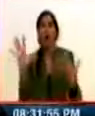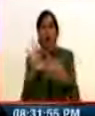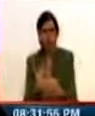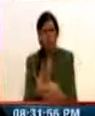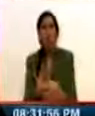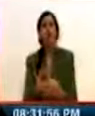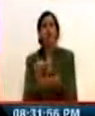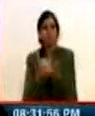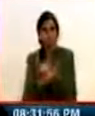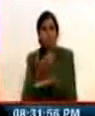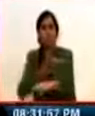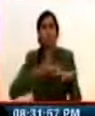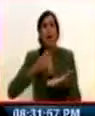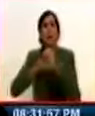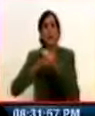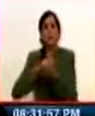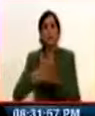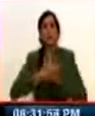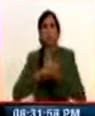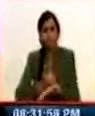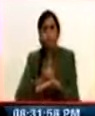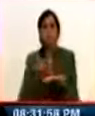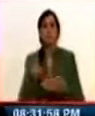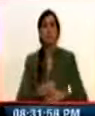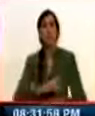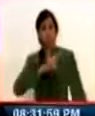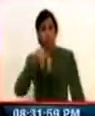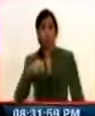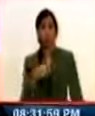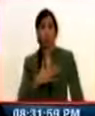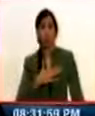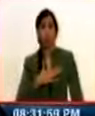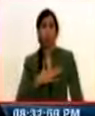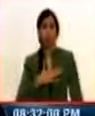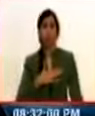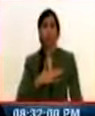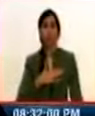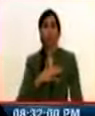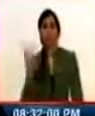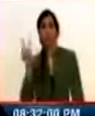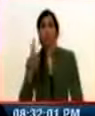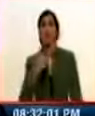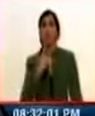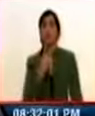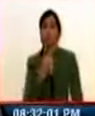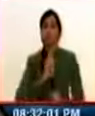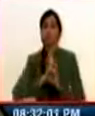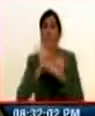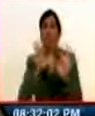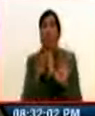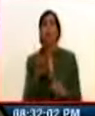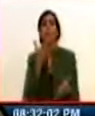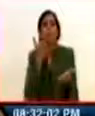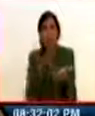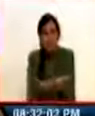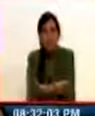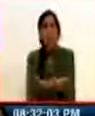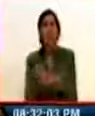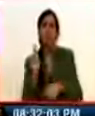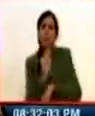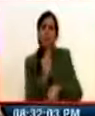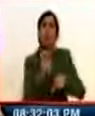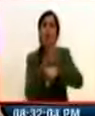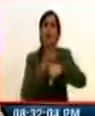cooperación, en amistad y en solidaridad. Nosotros, por otra parte, hemos ratificado la exigencia del gobierno